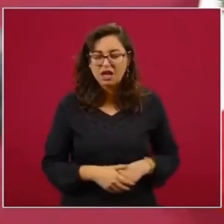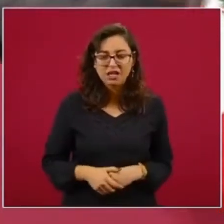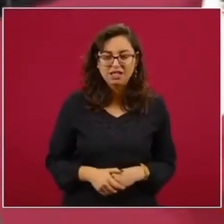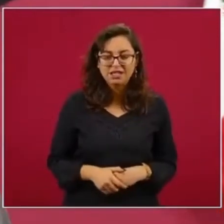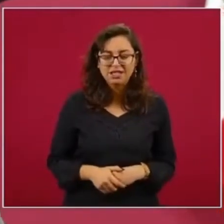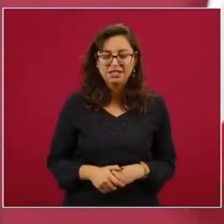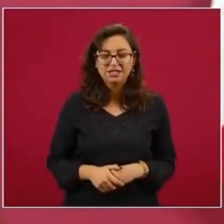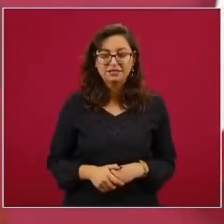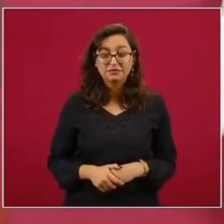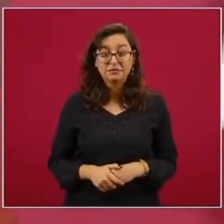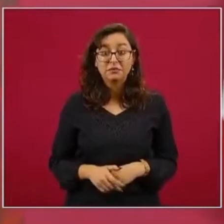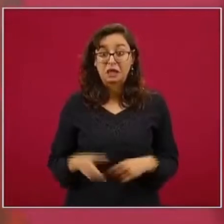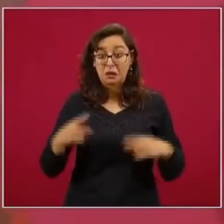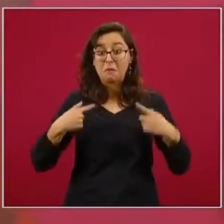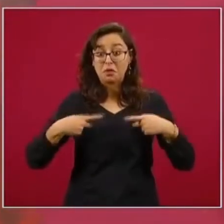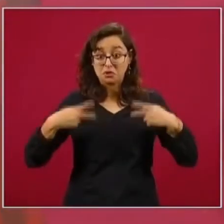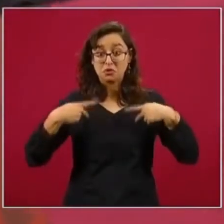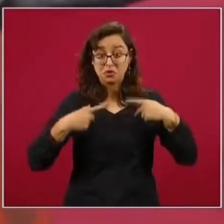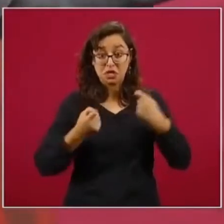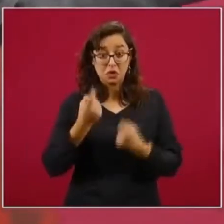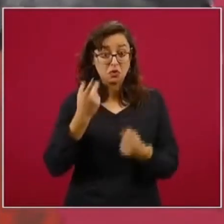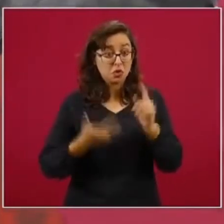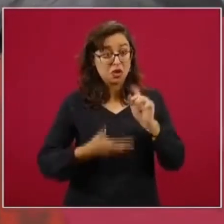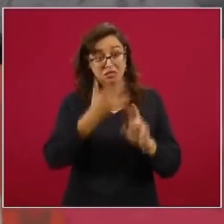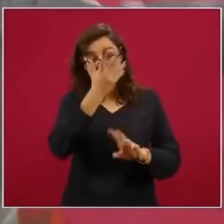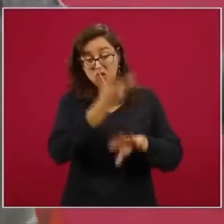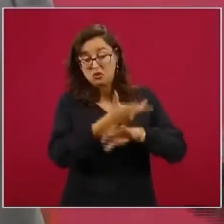habían quienes estudiaban doctorado en Harvard